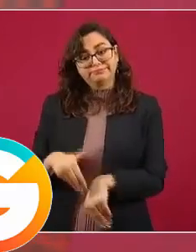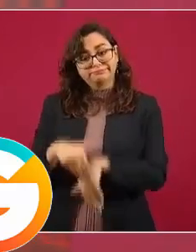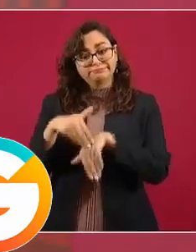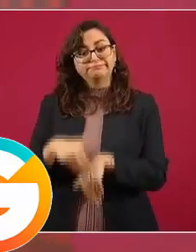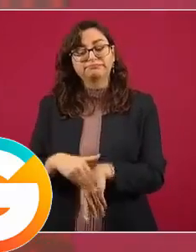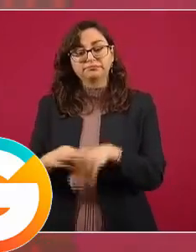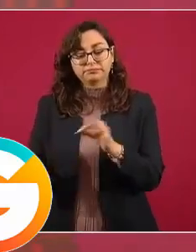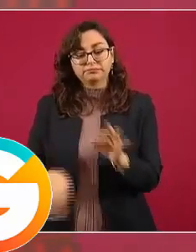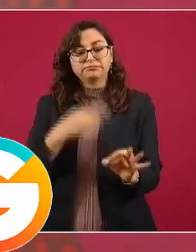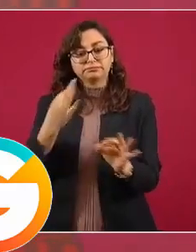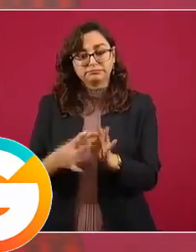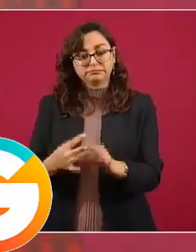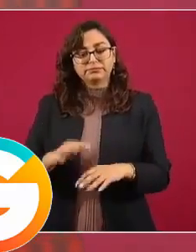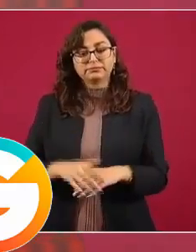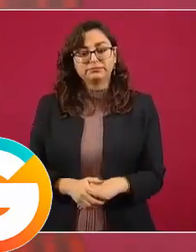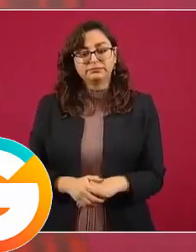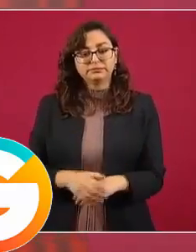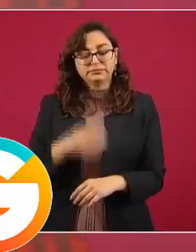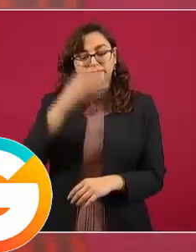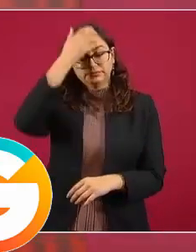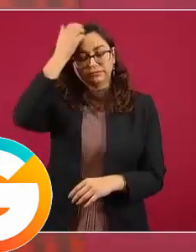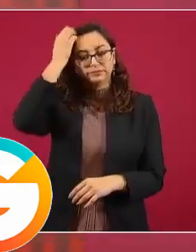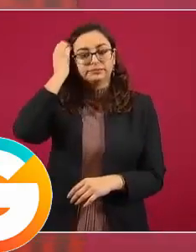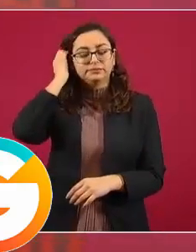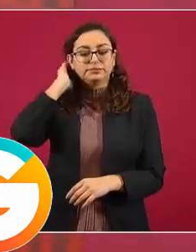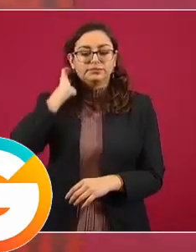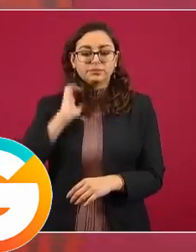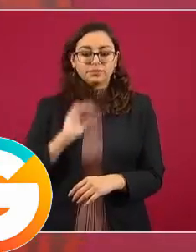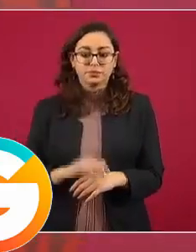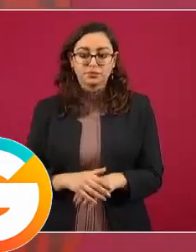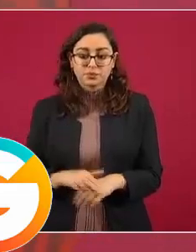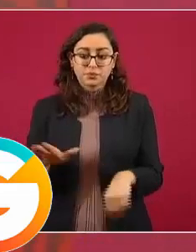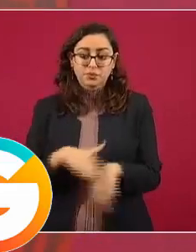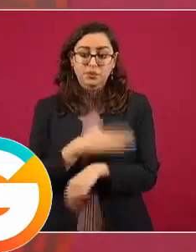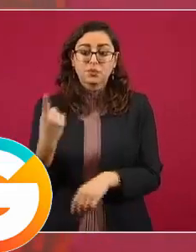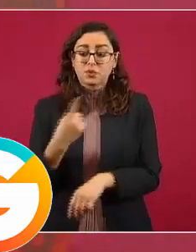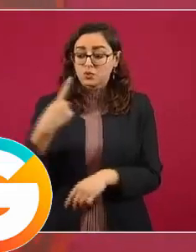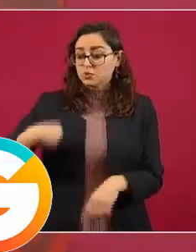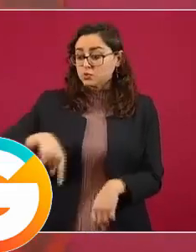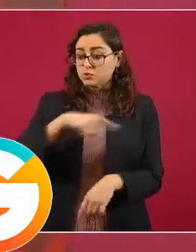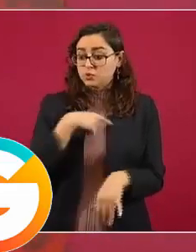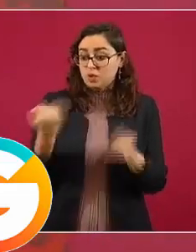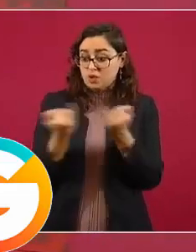porque no somos iguales, pues.